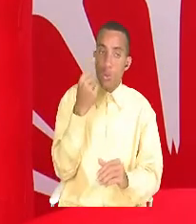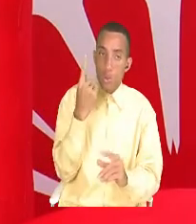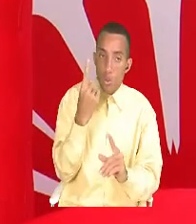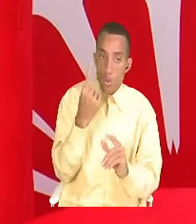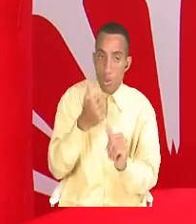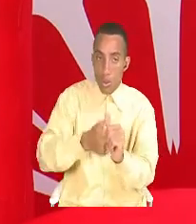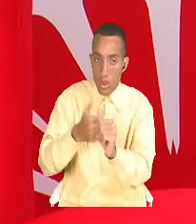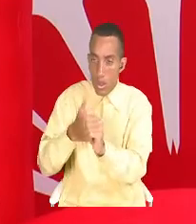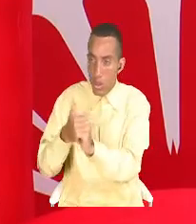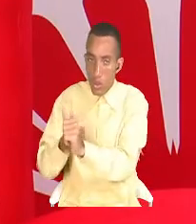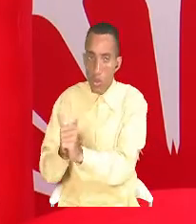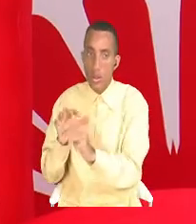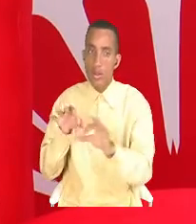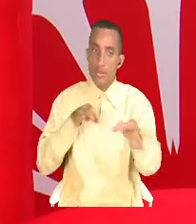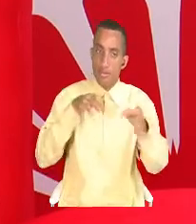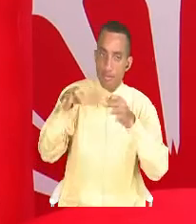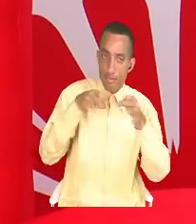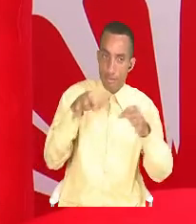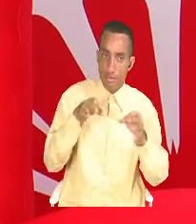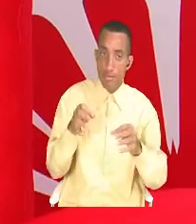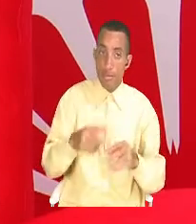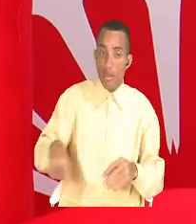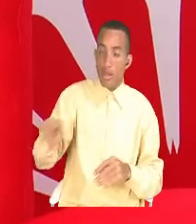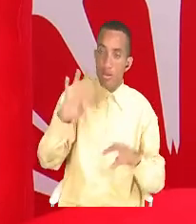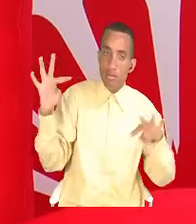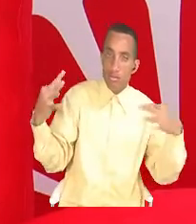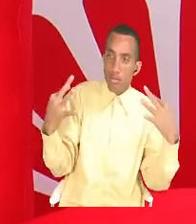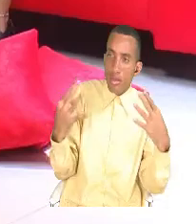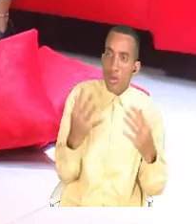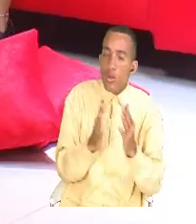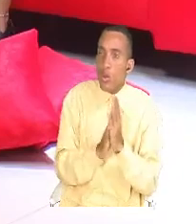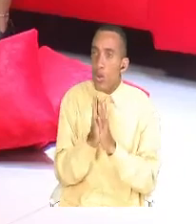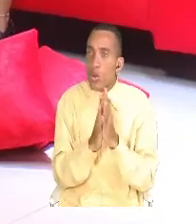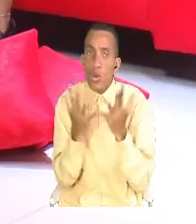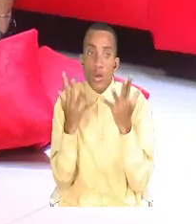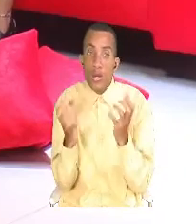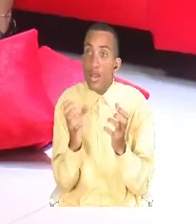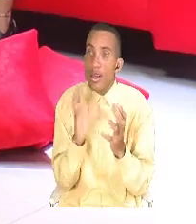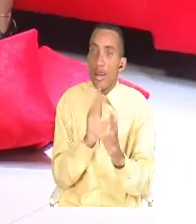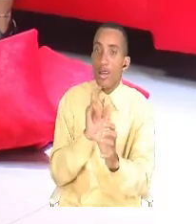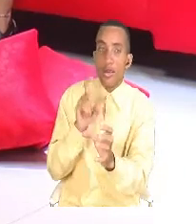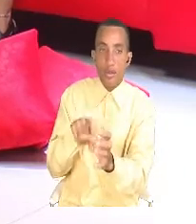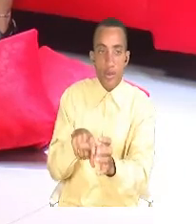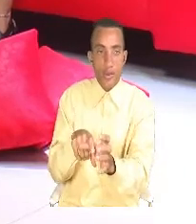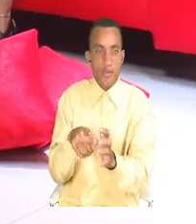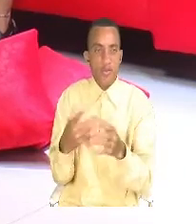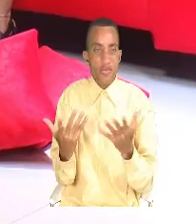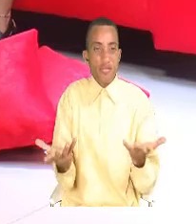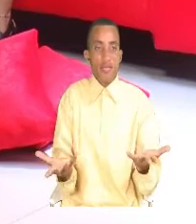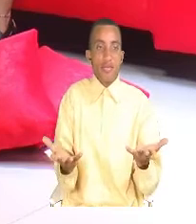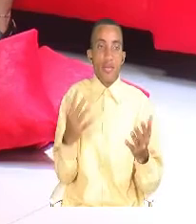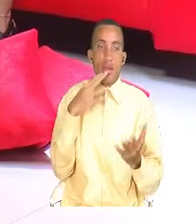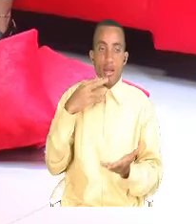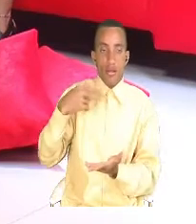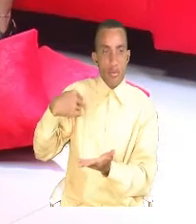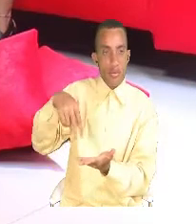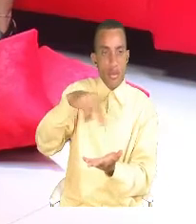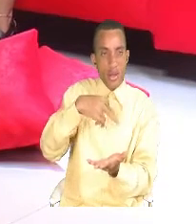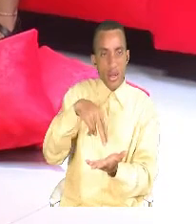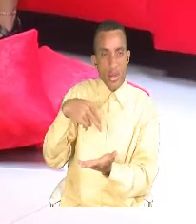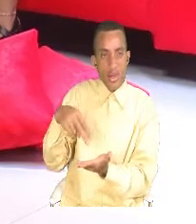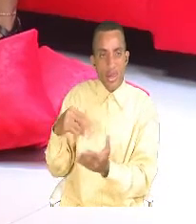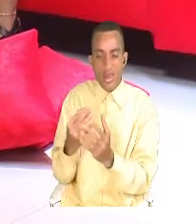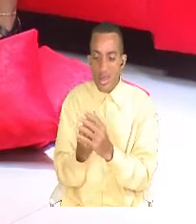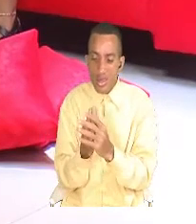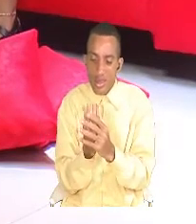clientes se antojen y quieran, nuestros televidentes se antojen y quieran ir allá a ser clientes de ustedes. Háblenme del baile de Rosa. ¿En qué consiste este